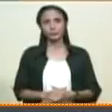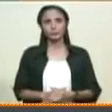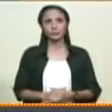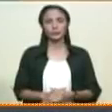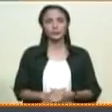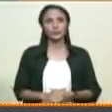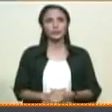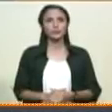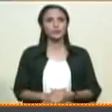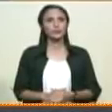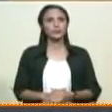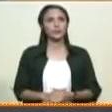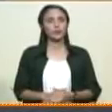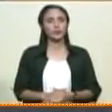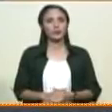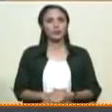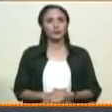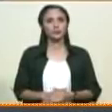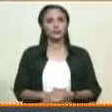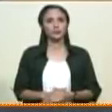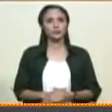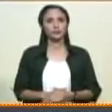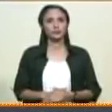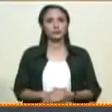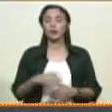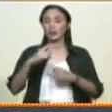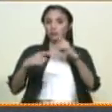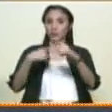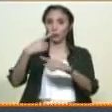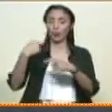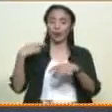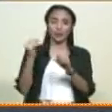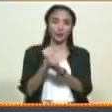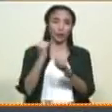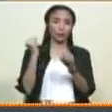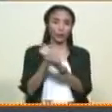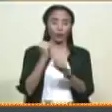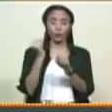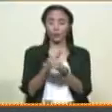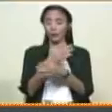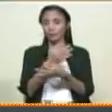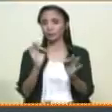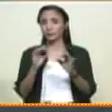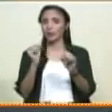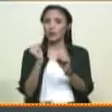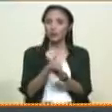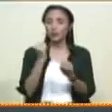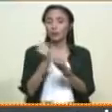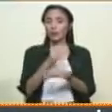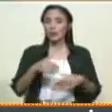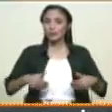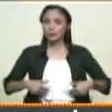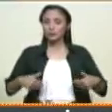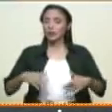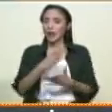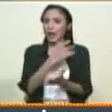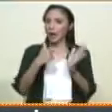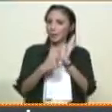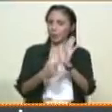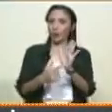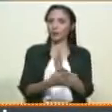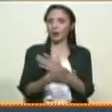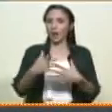toca, después de una ardua tarea, y hay que hacerle un reconocimiento sin ningún tipo de egoísmo